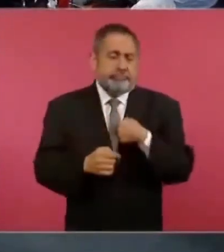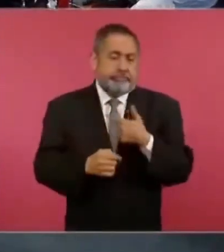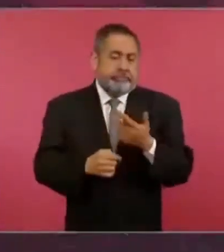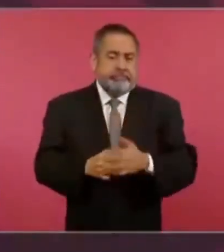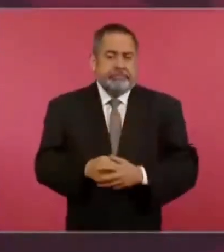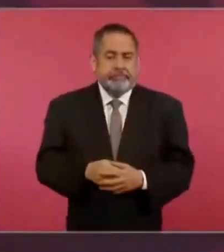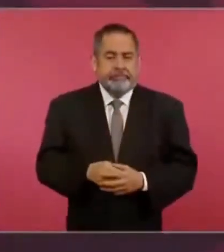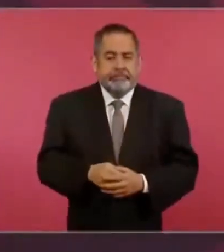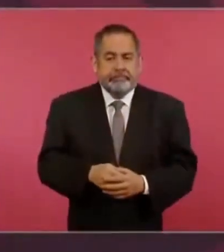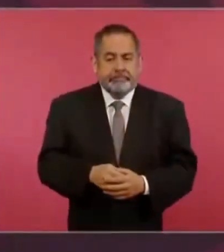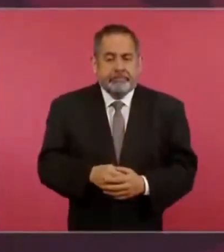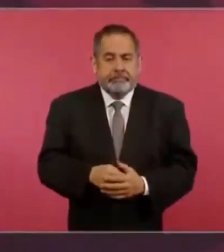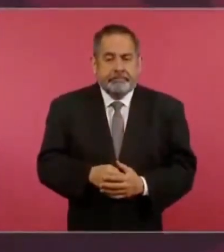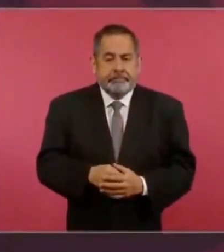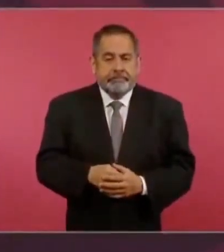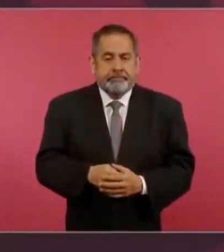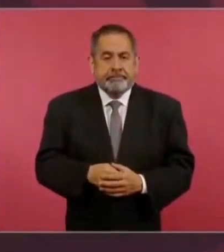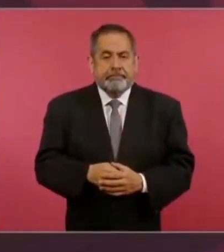que